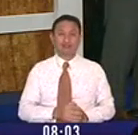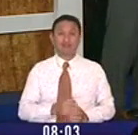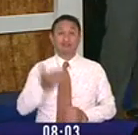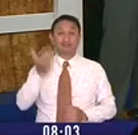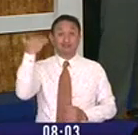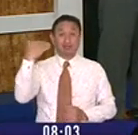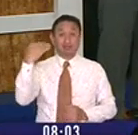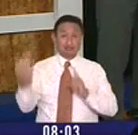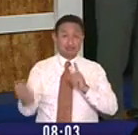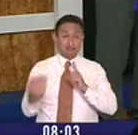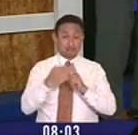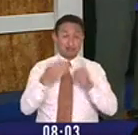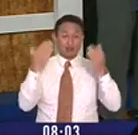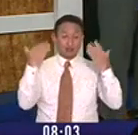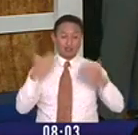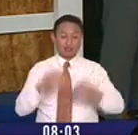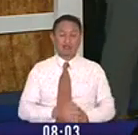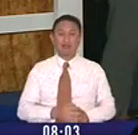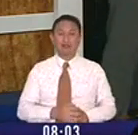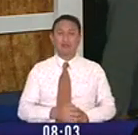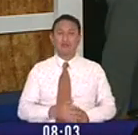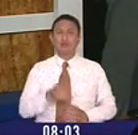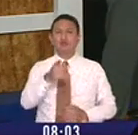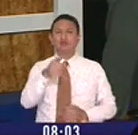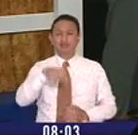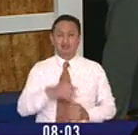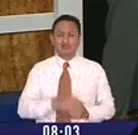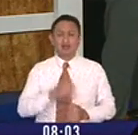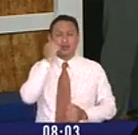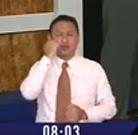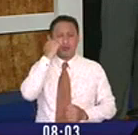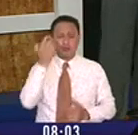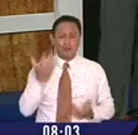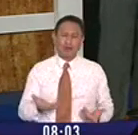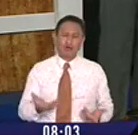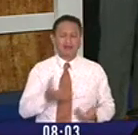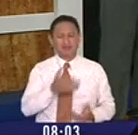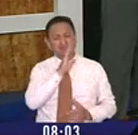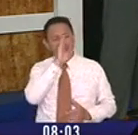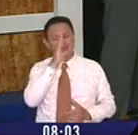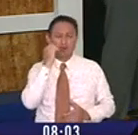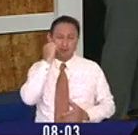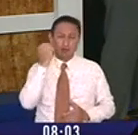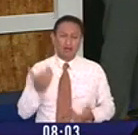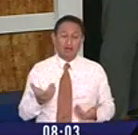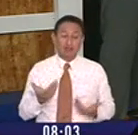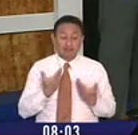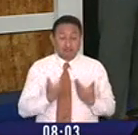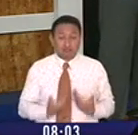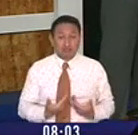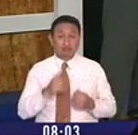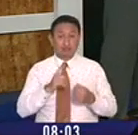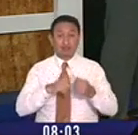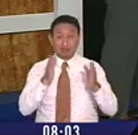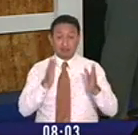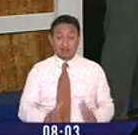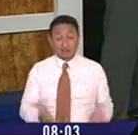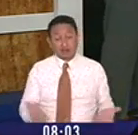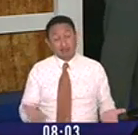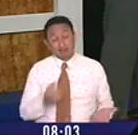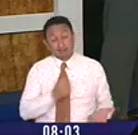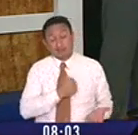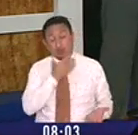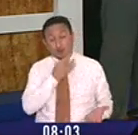me escribían de Guayaquil, me dicen, ustedes solo jugo de mora piden en todo lado, somos los serranos. Los serranos.